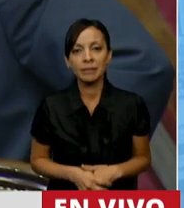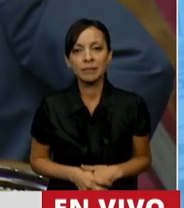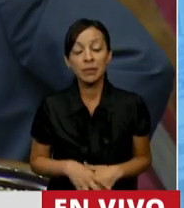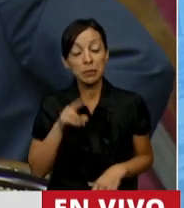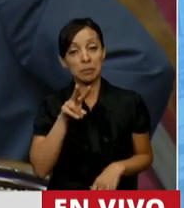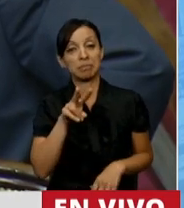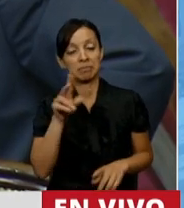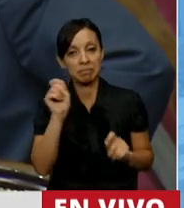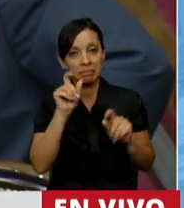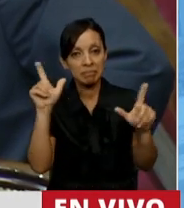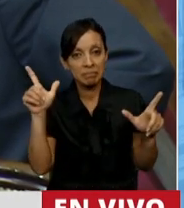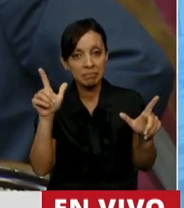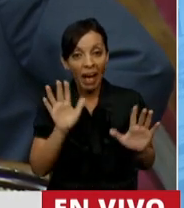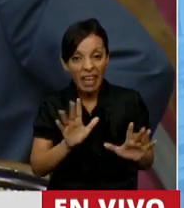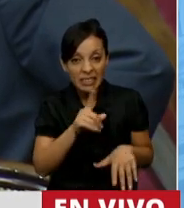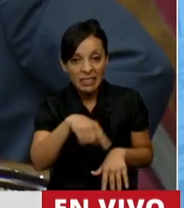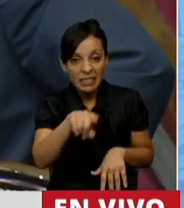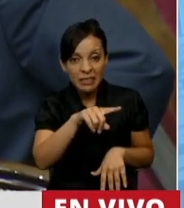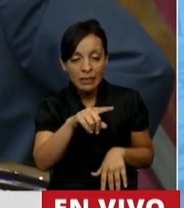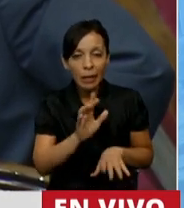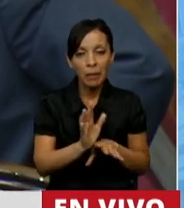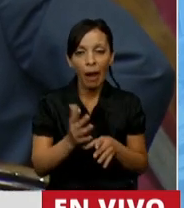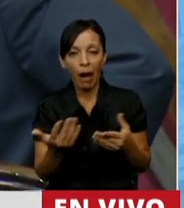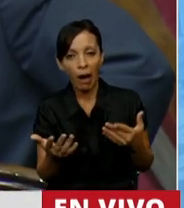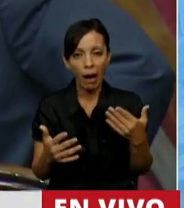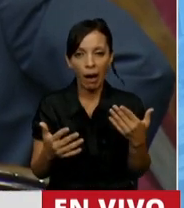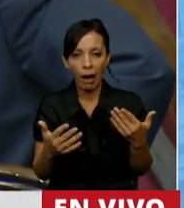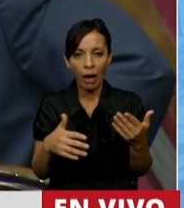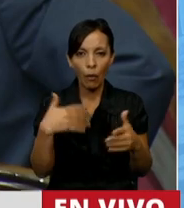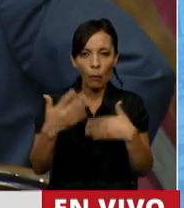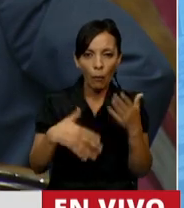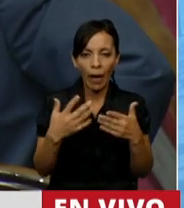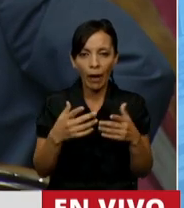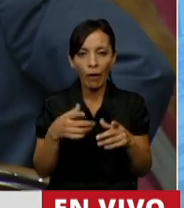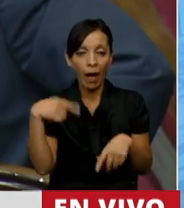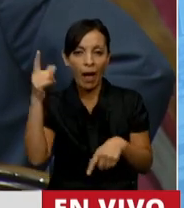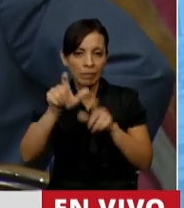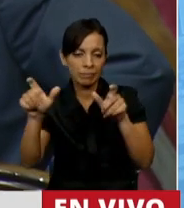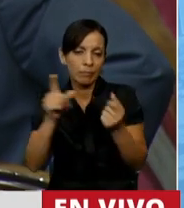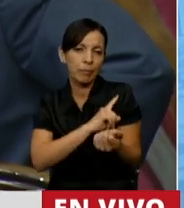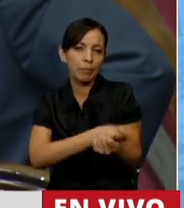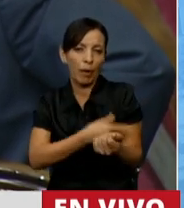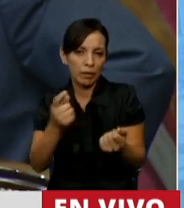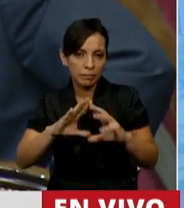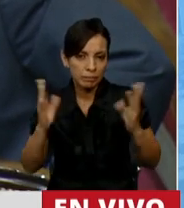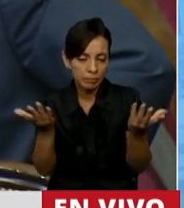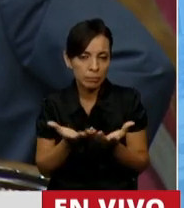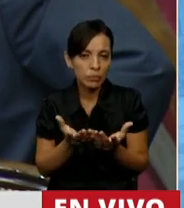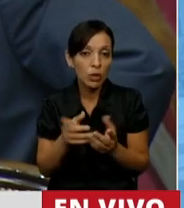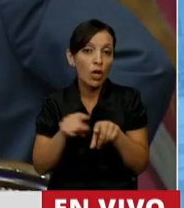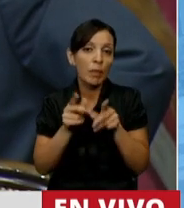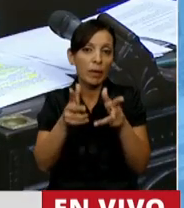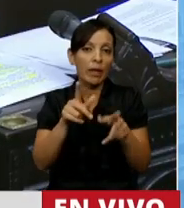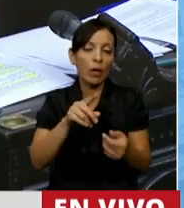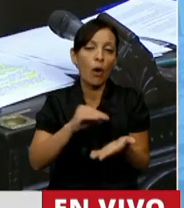y me llama la atención de que estos progres están haciendo el juego a los poderosos del mundo. Como lo mencionó también algún diputado aquí al